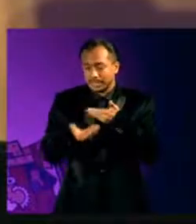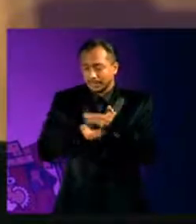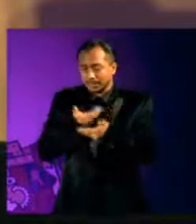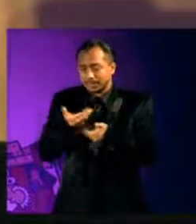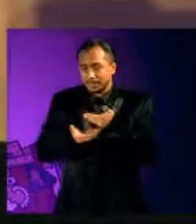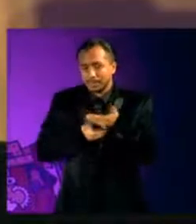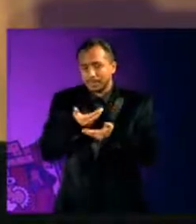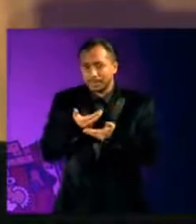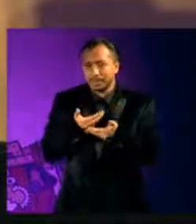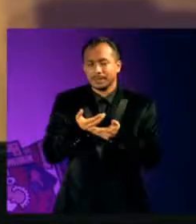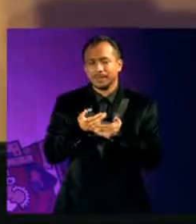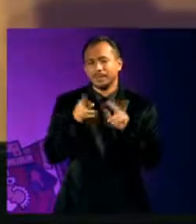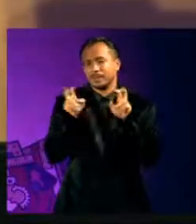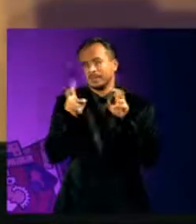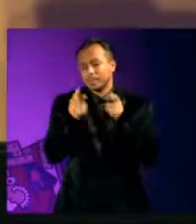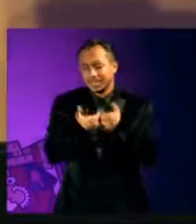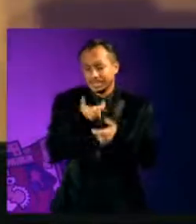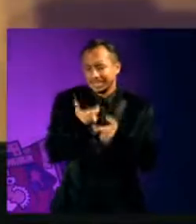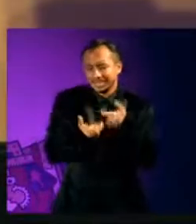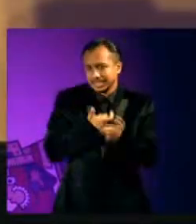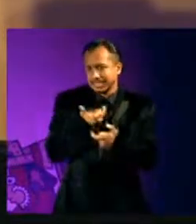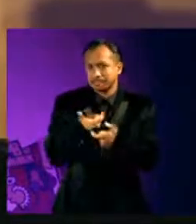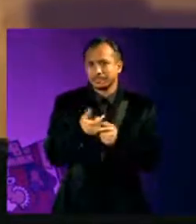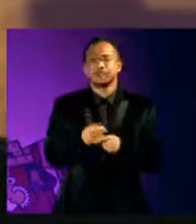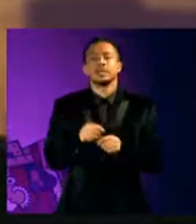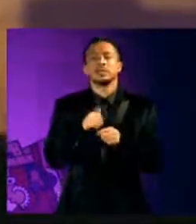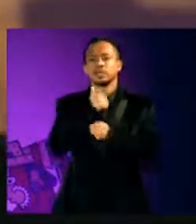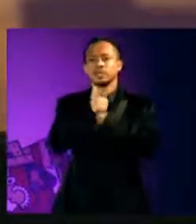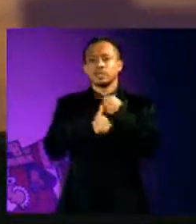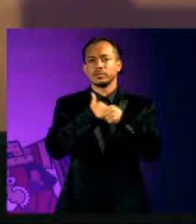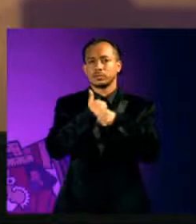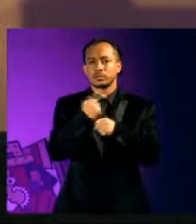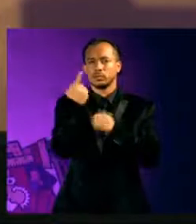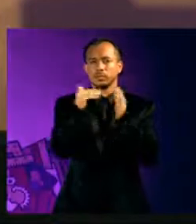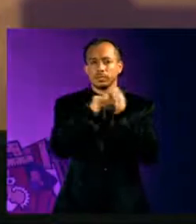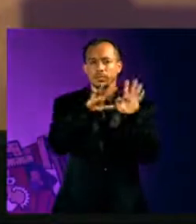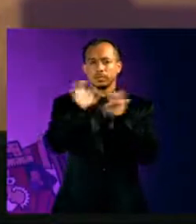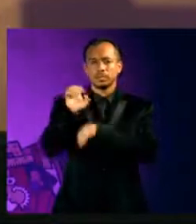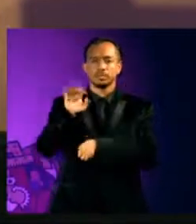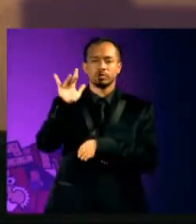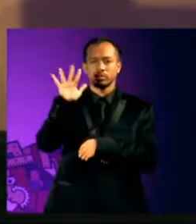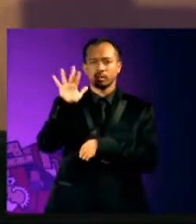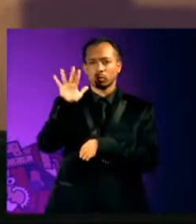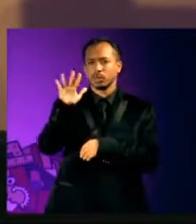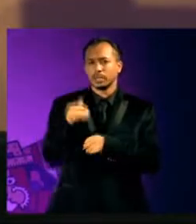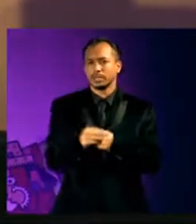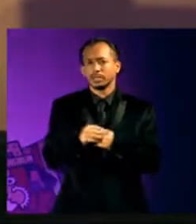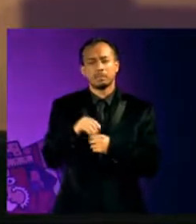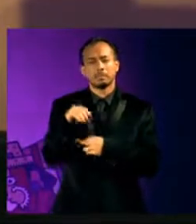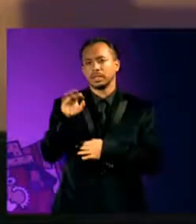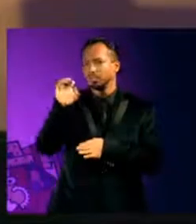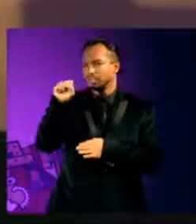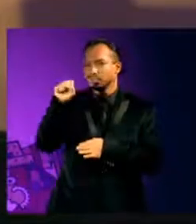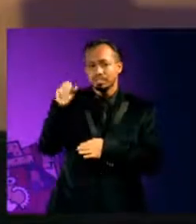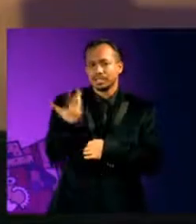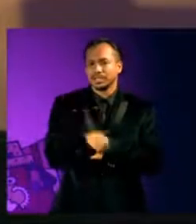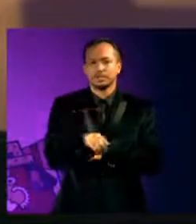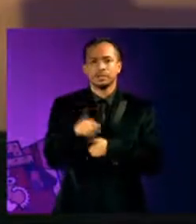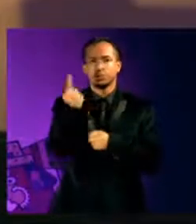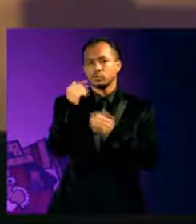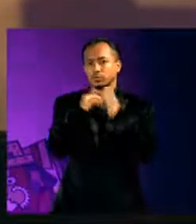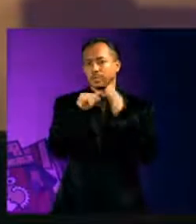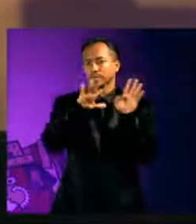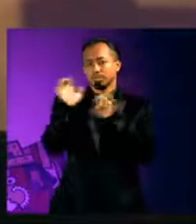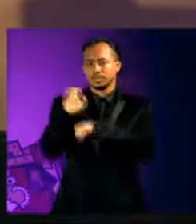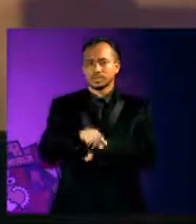se inventa digamos en la posguerra en los 50 en los sesentas y ya para los setentas ya es insostenible